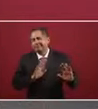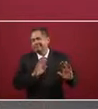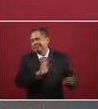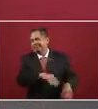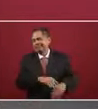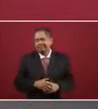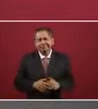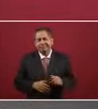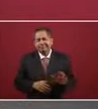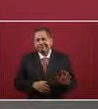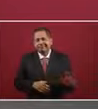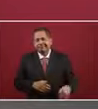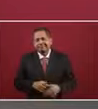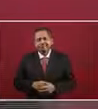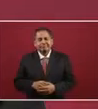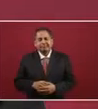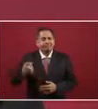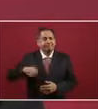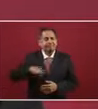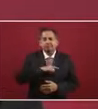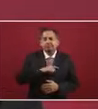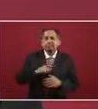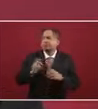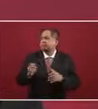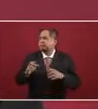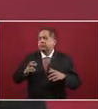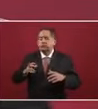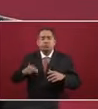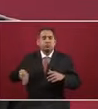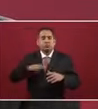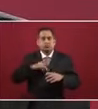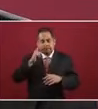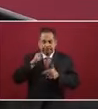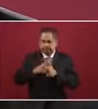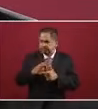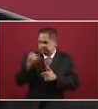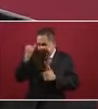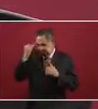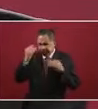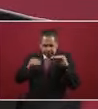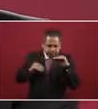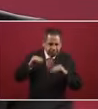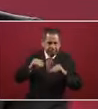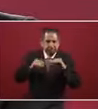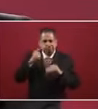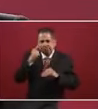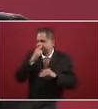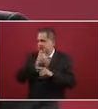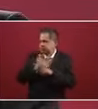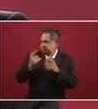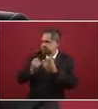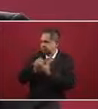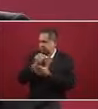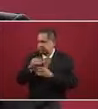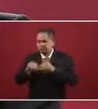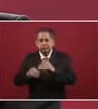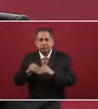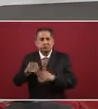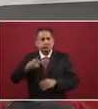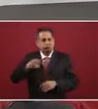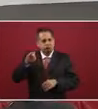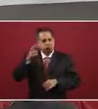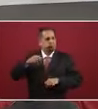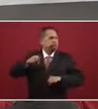No. Nosotros llegamos aquí para construir una auténtica democracia, no una dictadura.